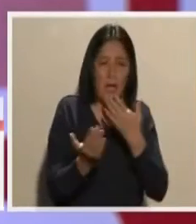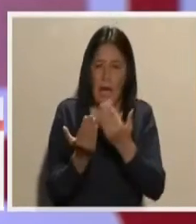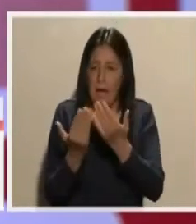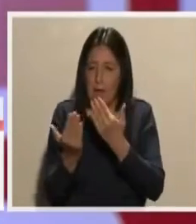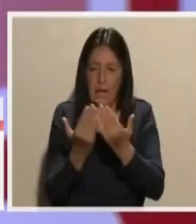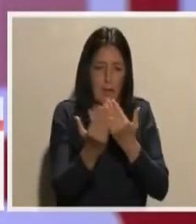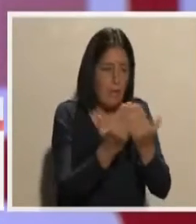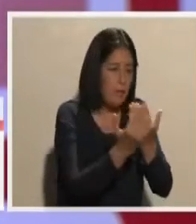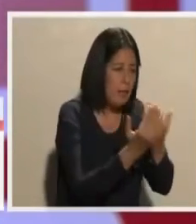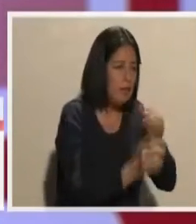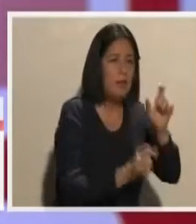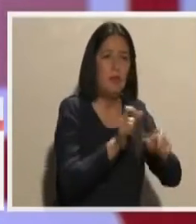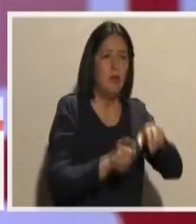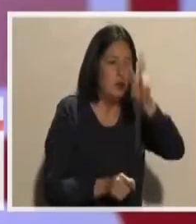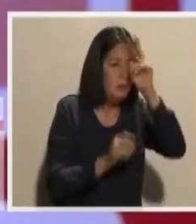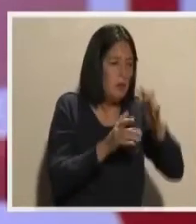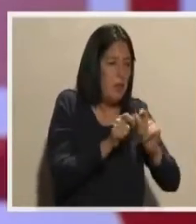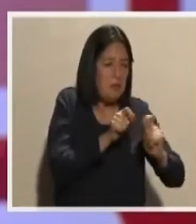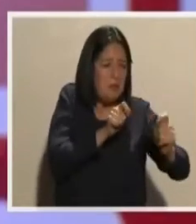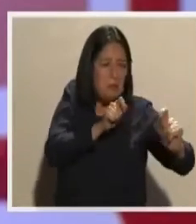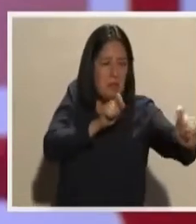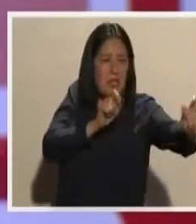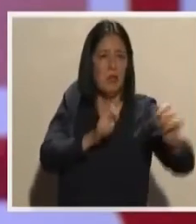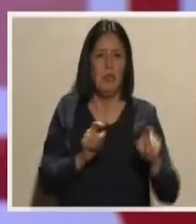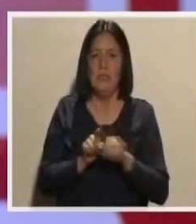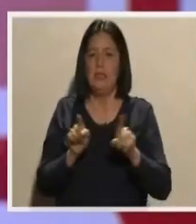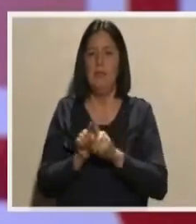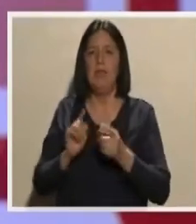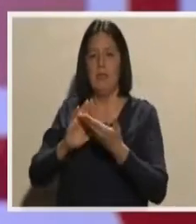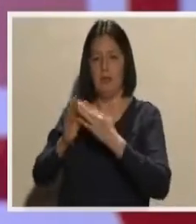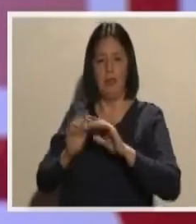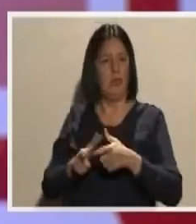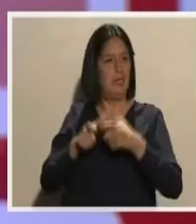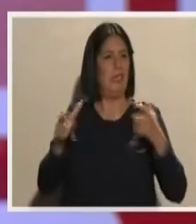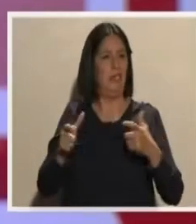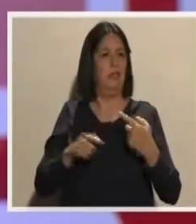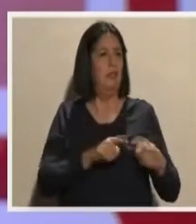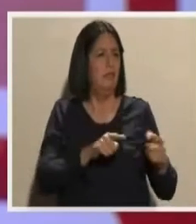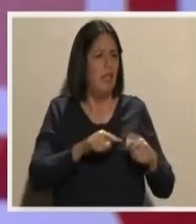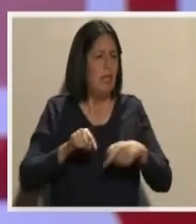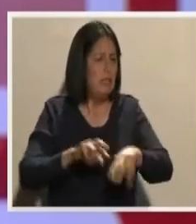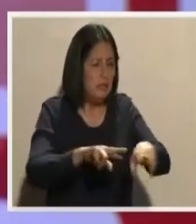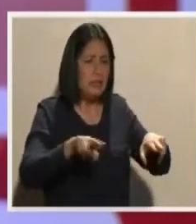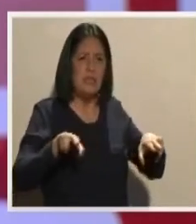zonas rurales, de las grandes ciudades, de todas las regiones,